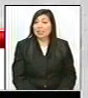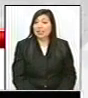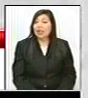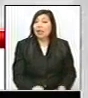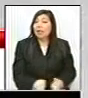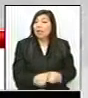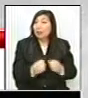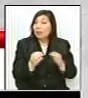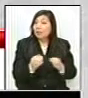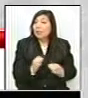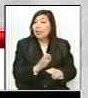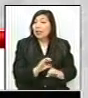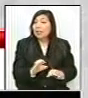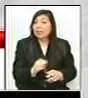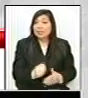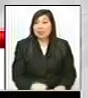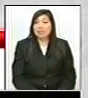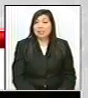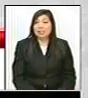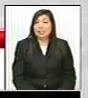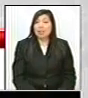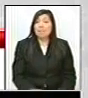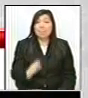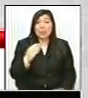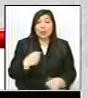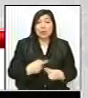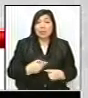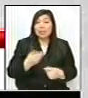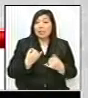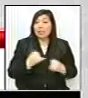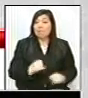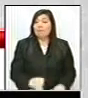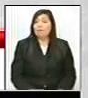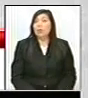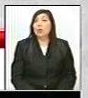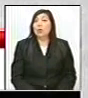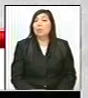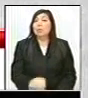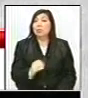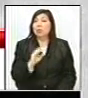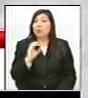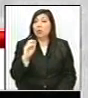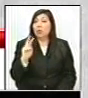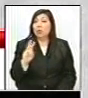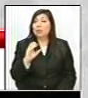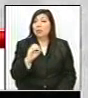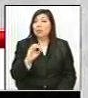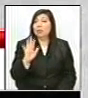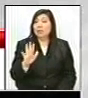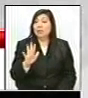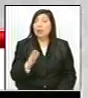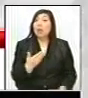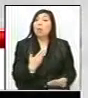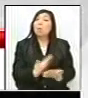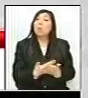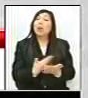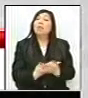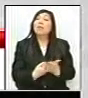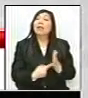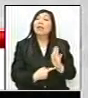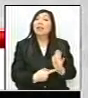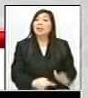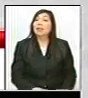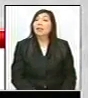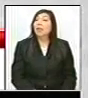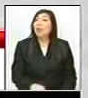la afirmación que hace la Policía Especializada en el informe 0205, el cual ha sido admitido como prueba de cargo. ¿Qué dice?